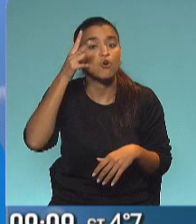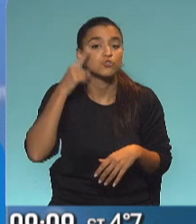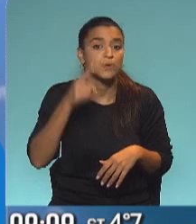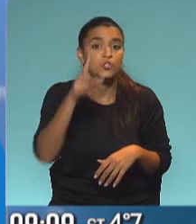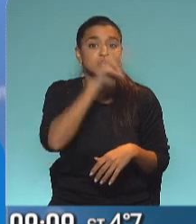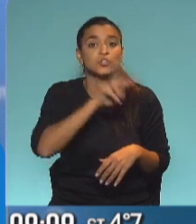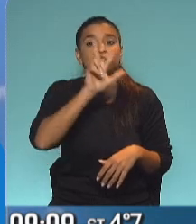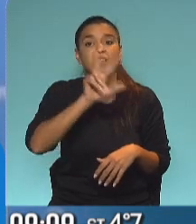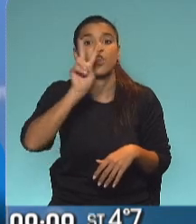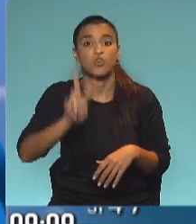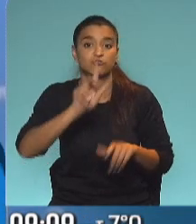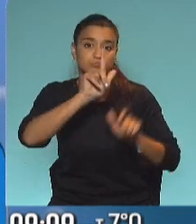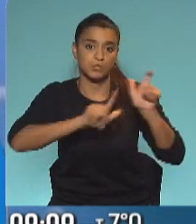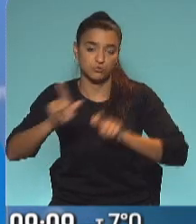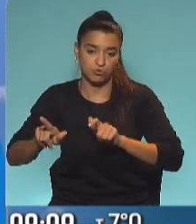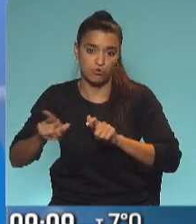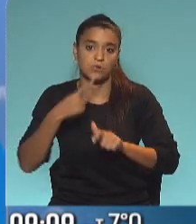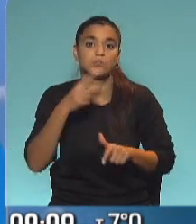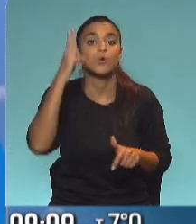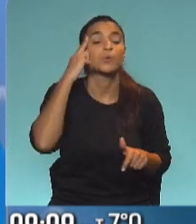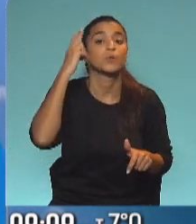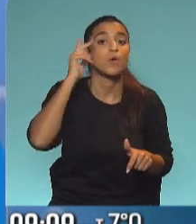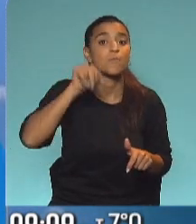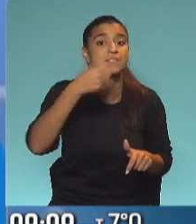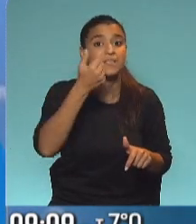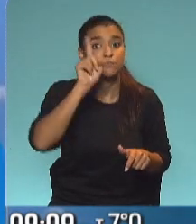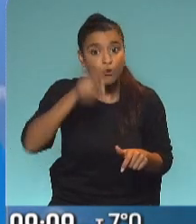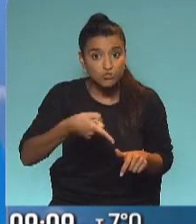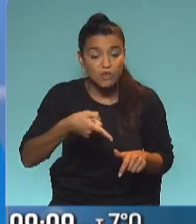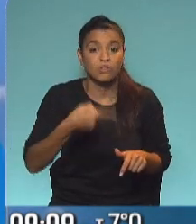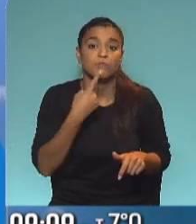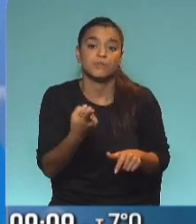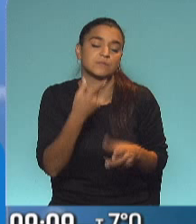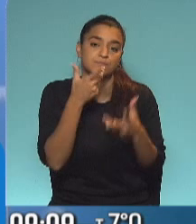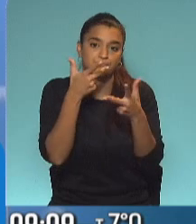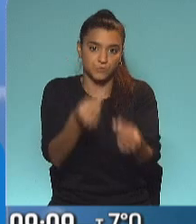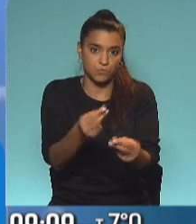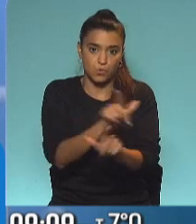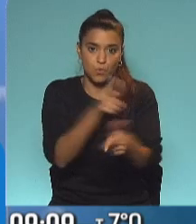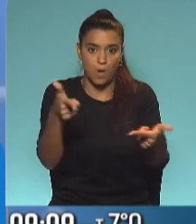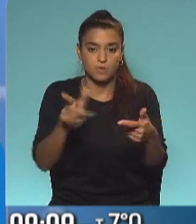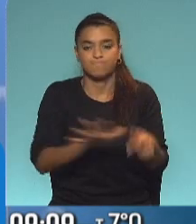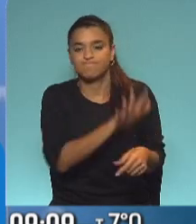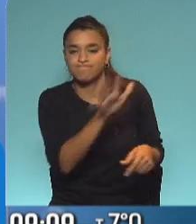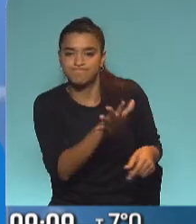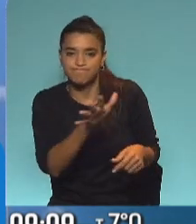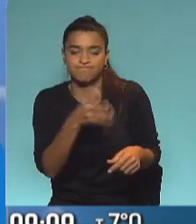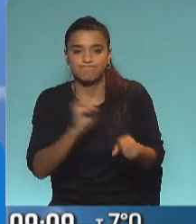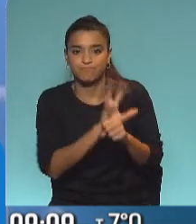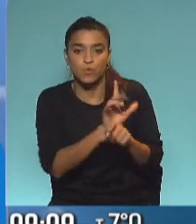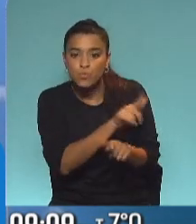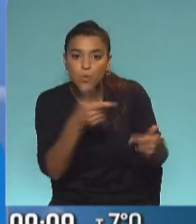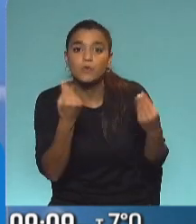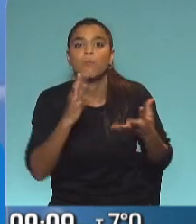208.232 casos. El 99,6% finalmente se ha descartado el caso sospechoso a través